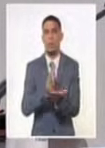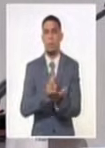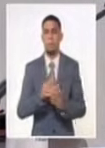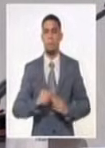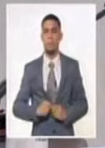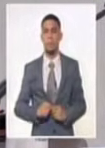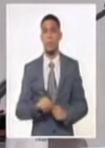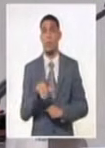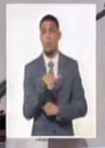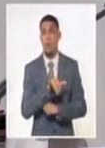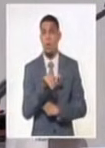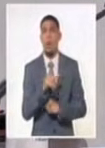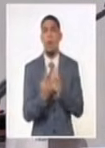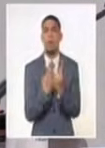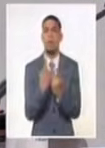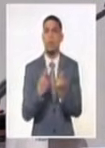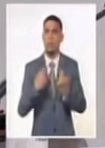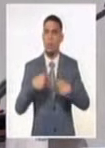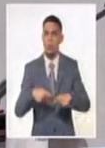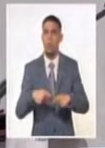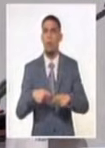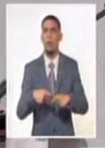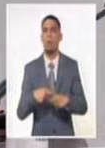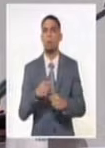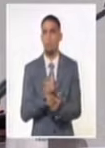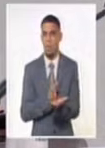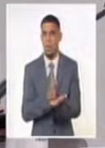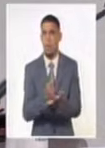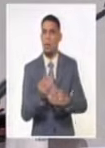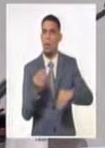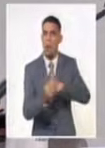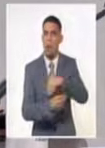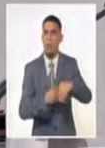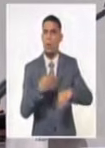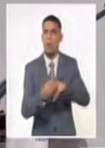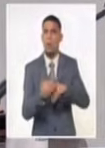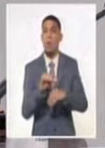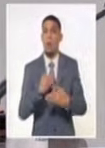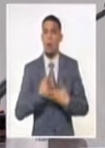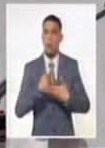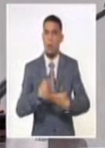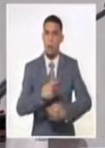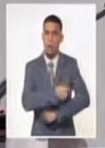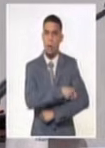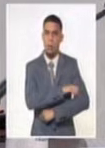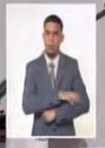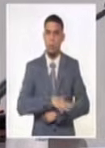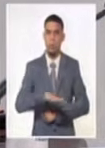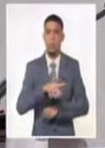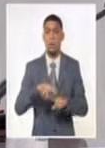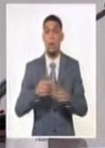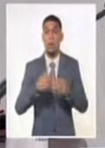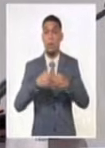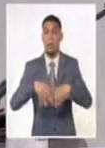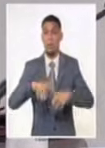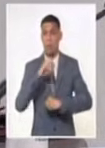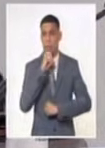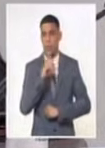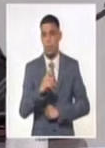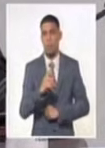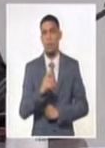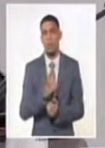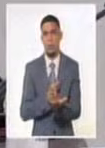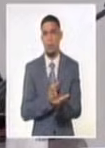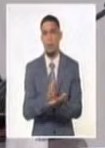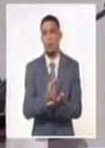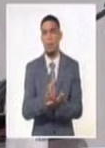también pues las decisiones que se han tomado para seguir perfeccionando esa manera en que en circunstancias difíciles el país no renuncia a